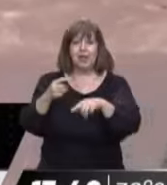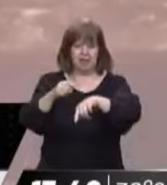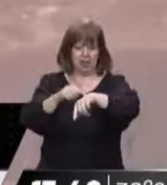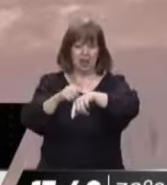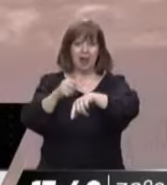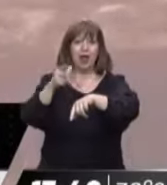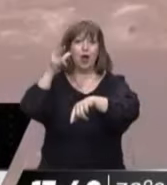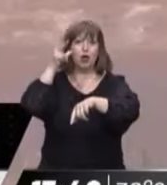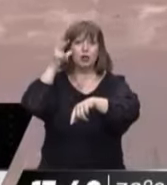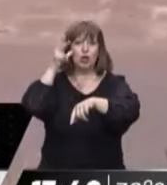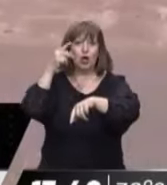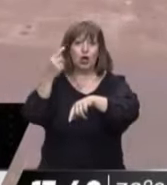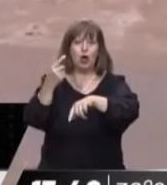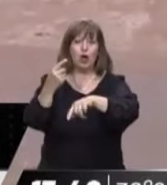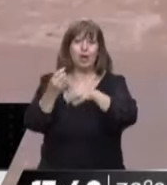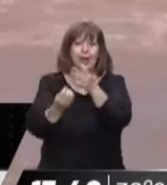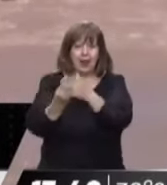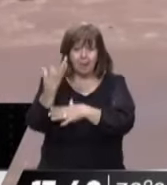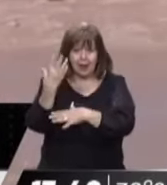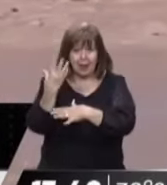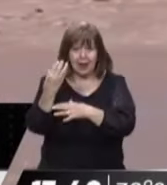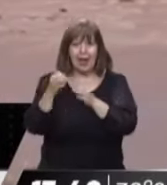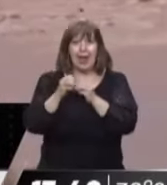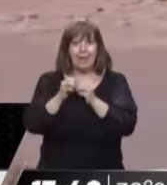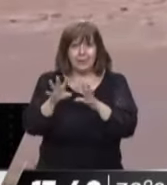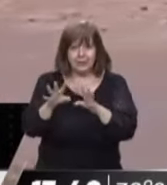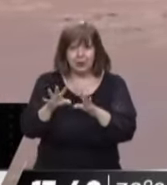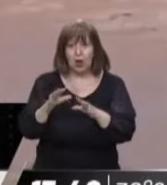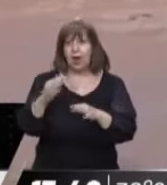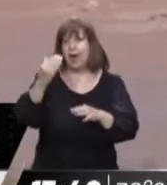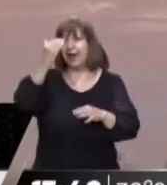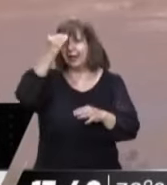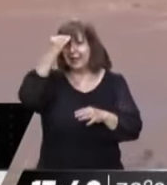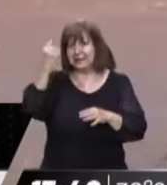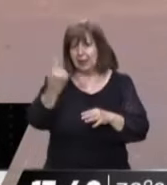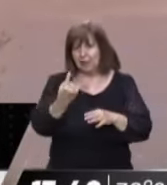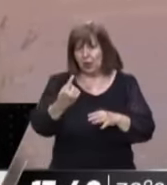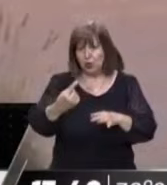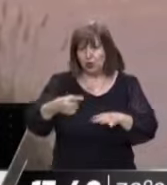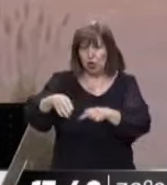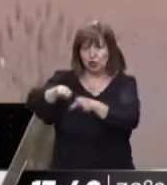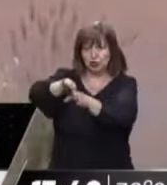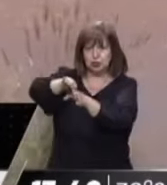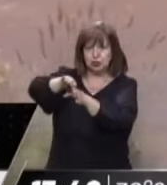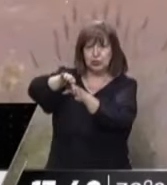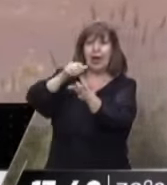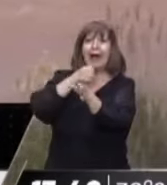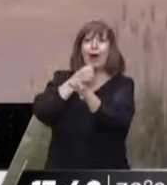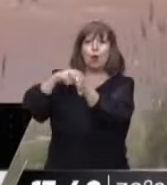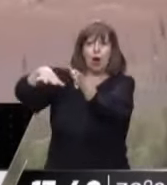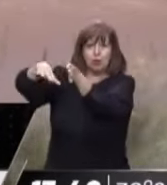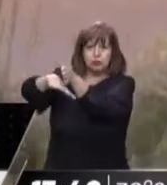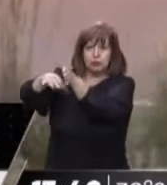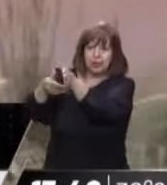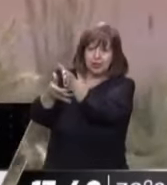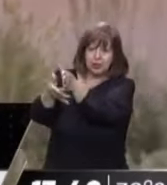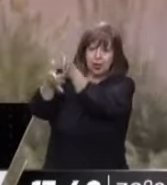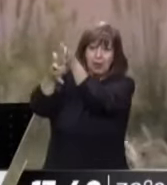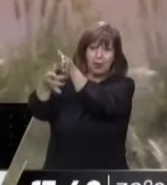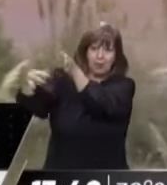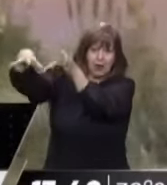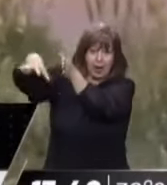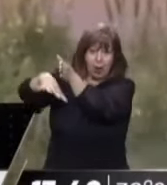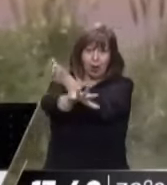son por intervalos de 15 minutos con caudales crecientes en escalones van siendo en escalones y es por eso que el agua va llegando y se va